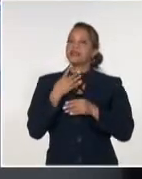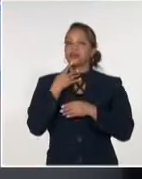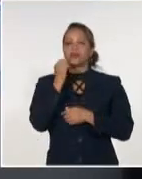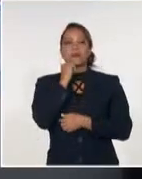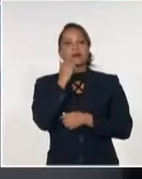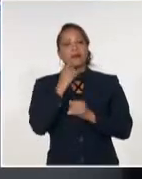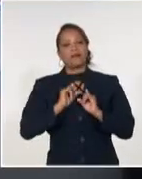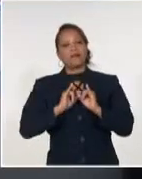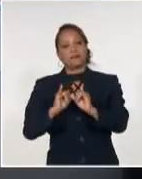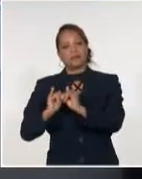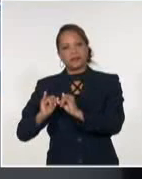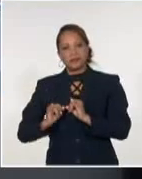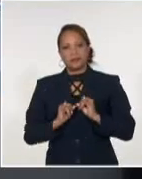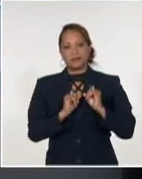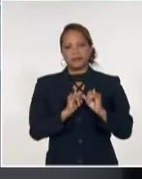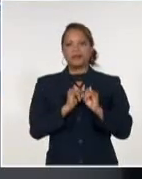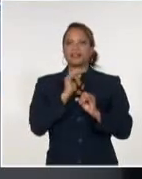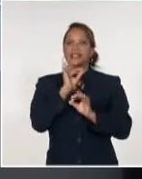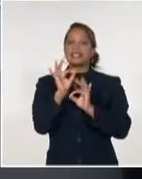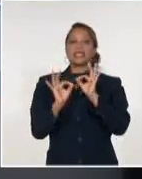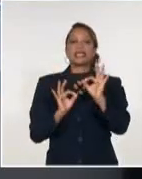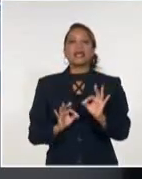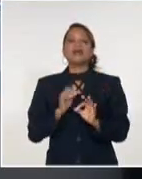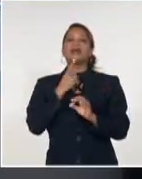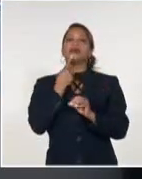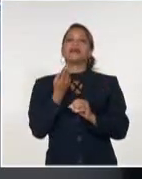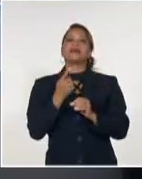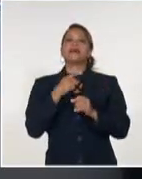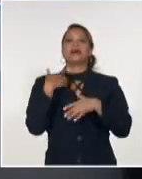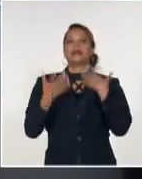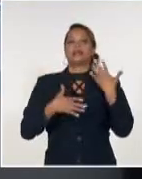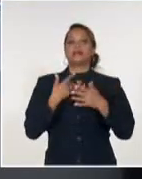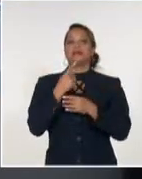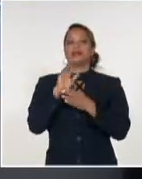detalles, pormenores, de cada una de las presentaciones, cada uno de los días.